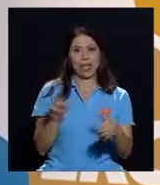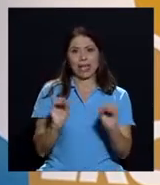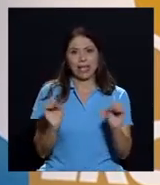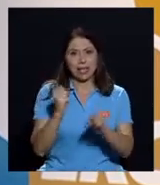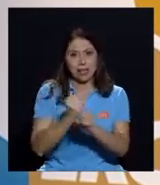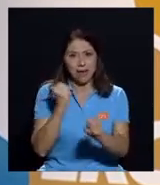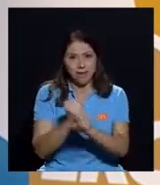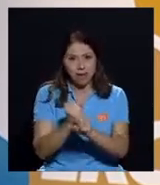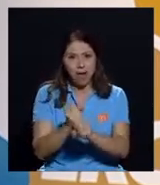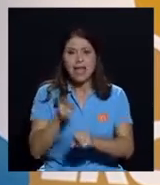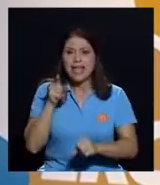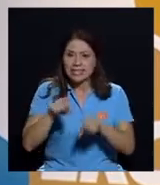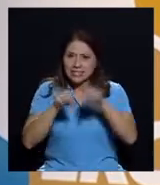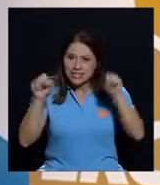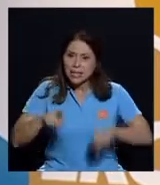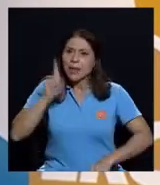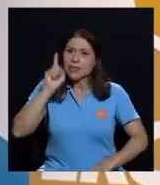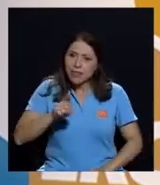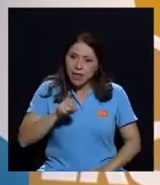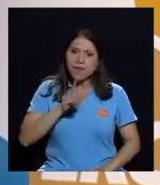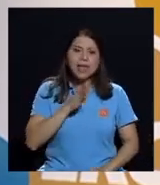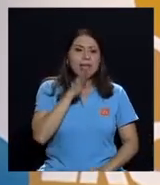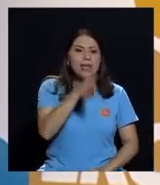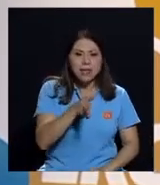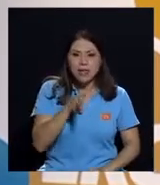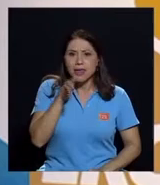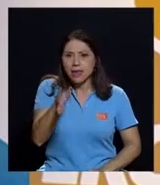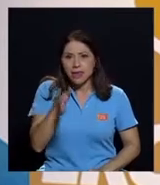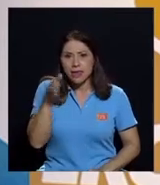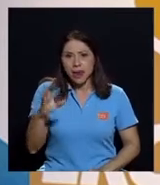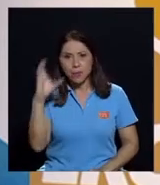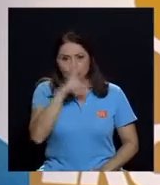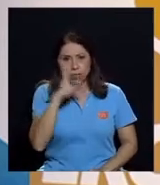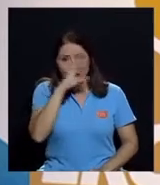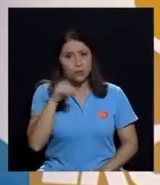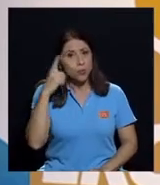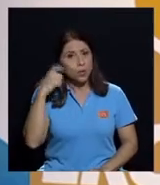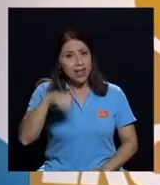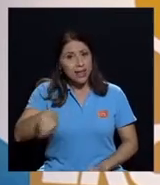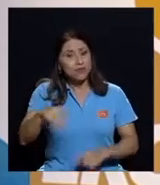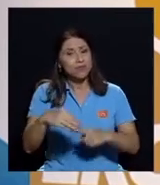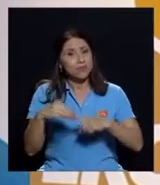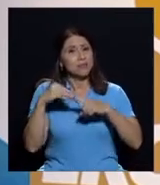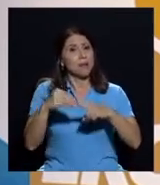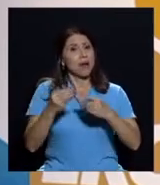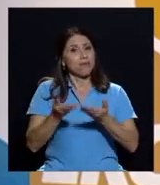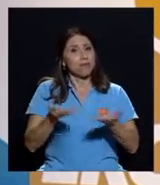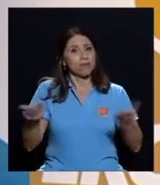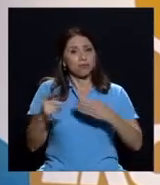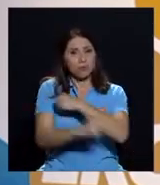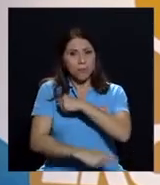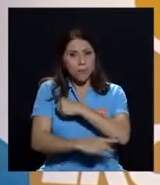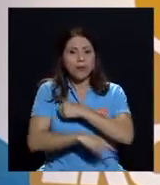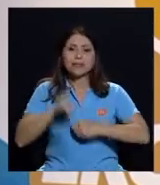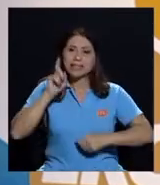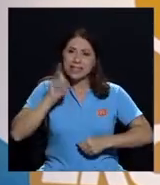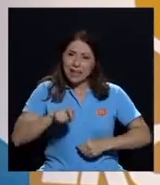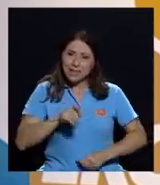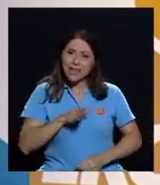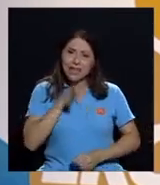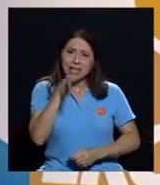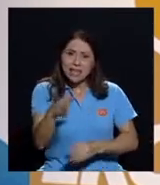el sistema tiene que ir a buscarlos porque es el principal recurso del país tiene que ir a buscarlos y de ahí